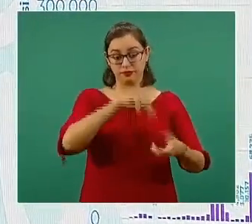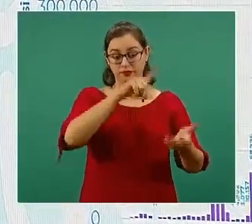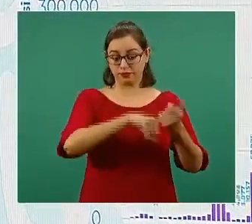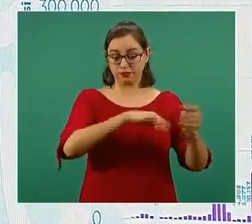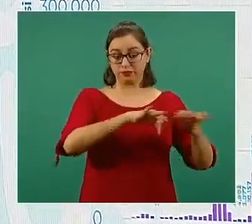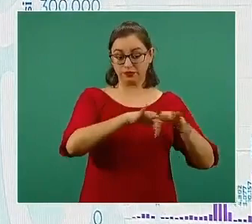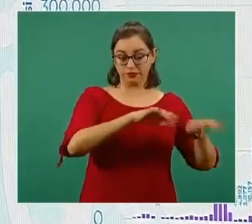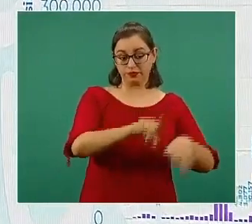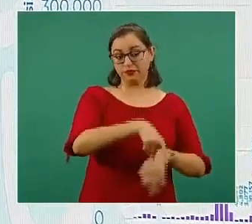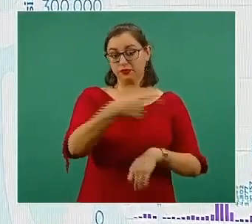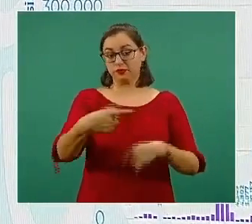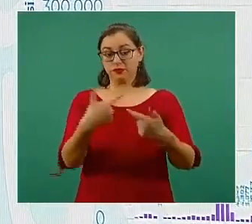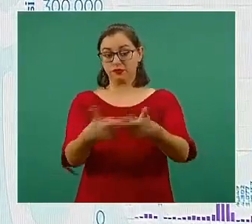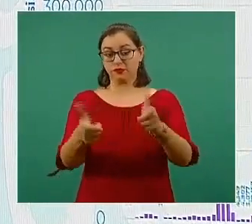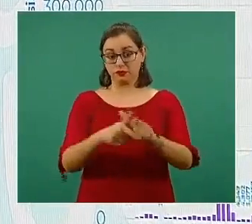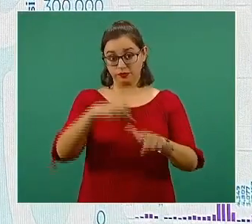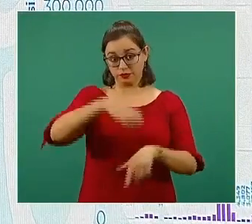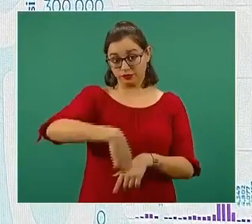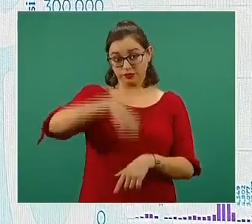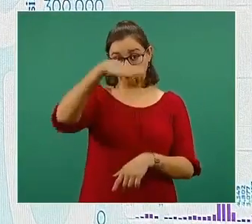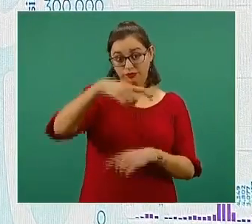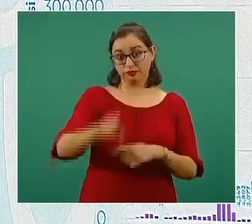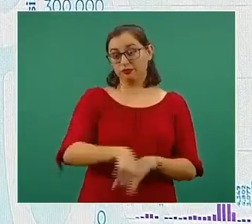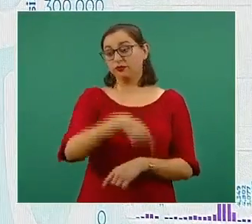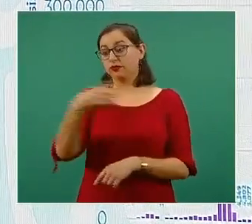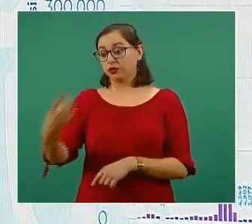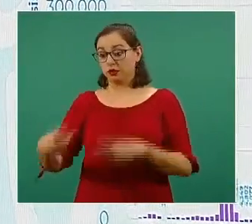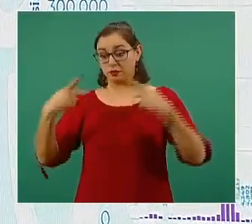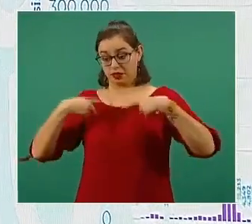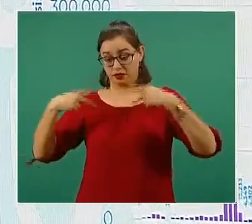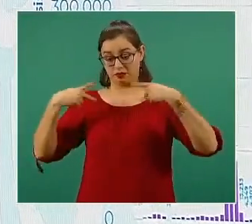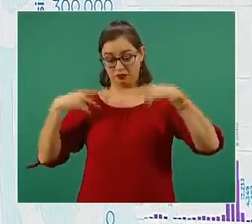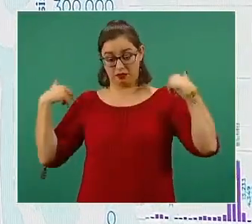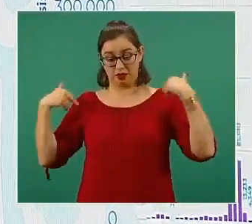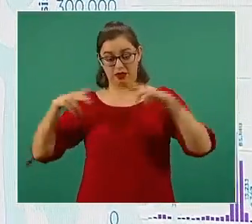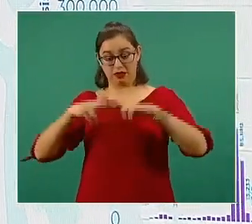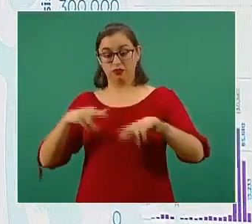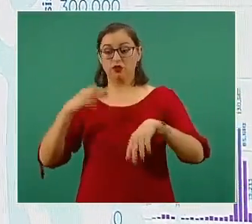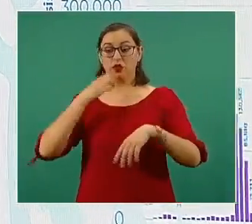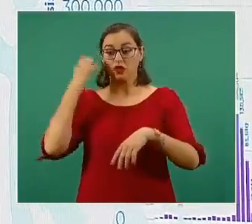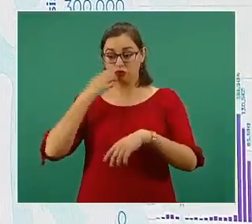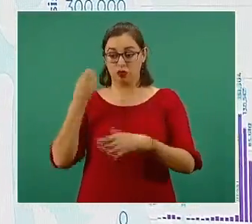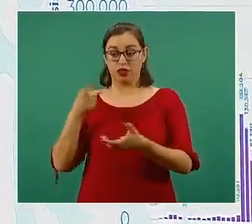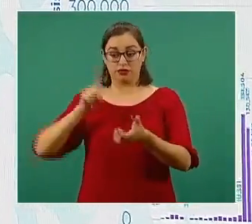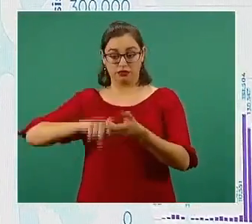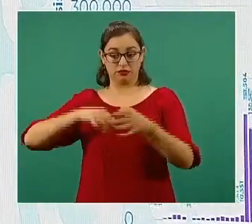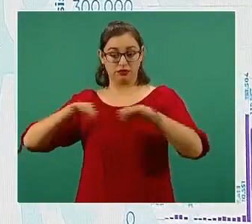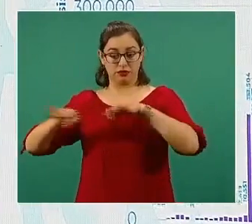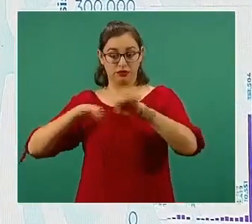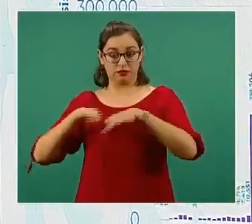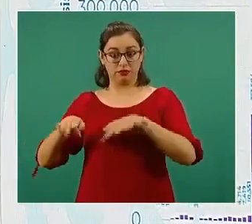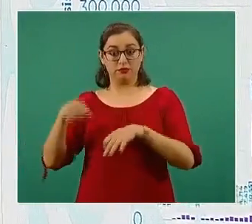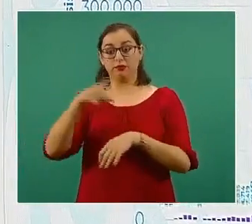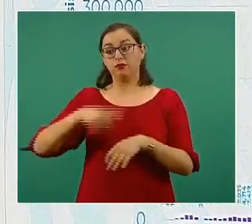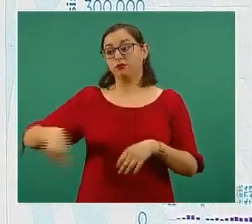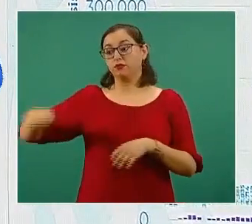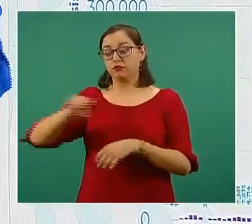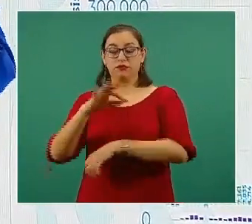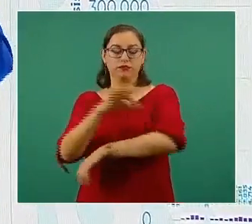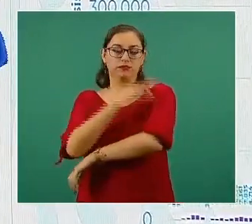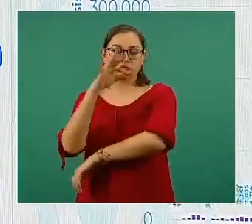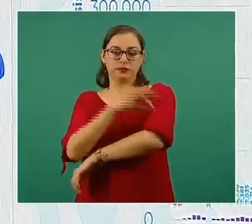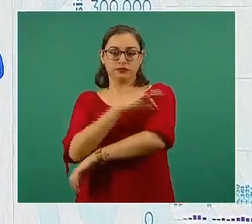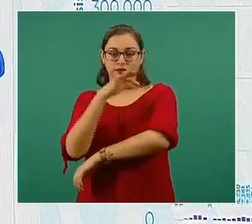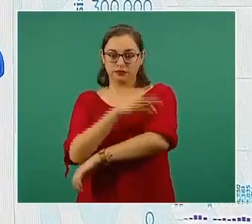su edad, en las personas que trabajan en la educación estamos vacunando en condiciones de baja transmisión,